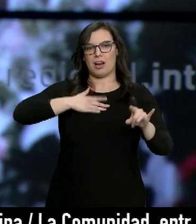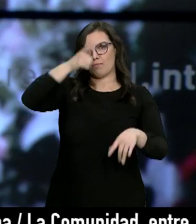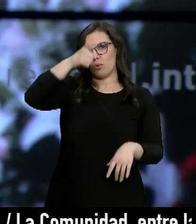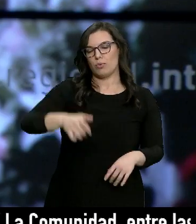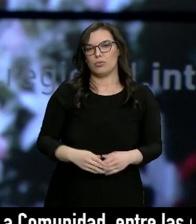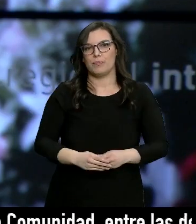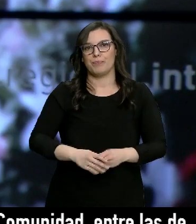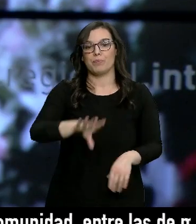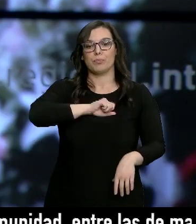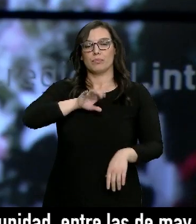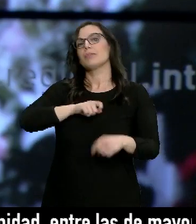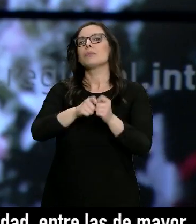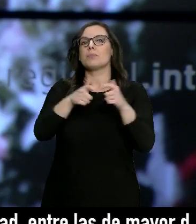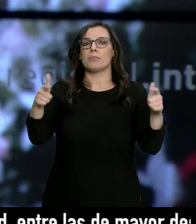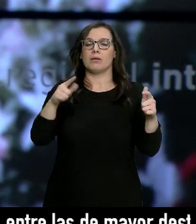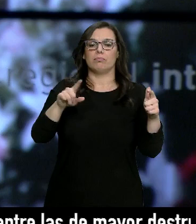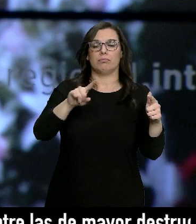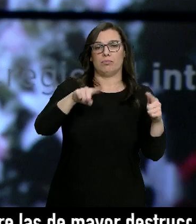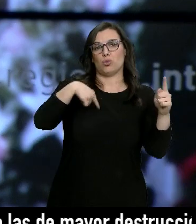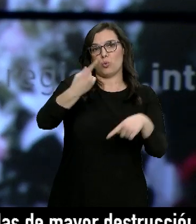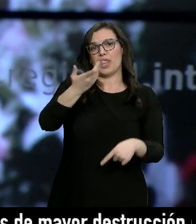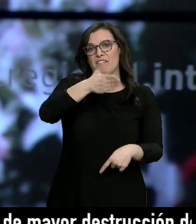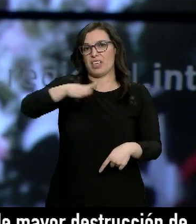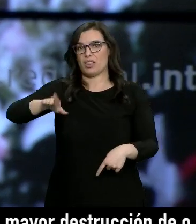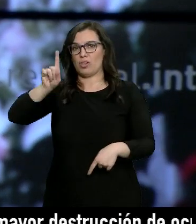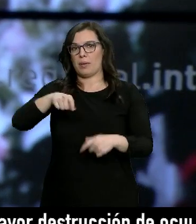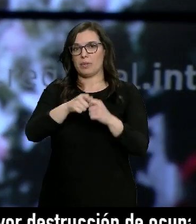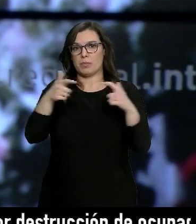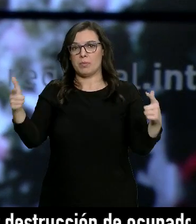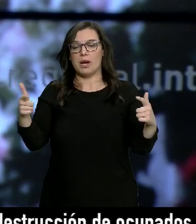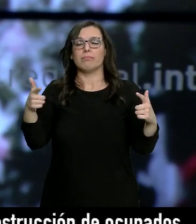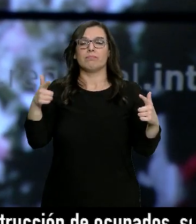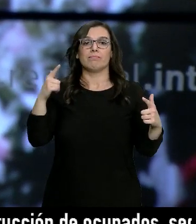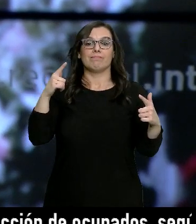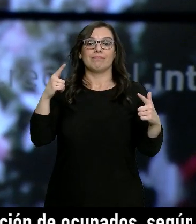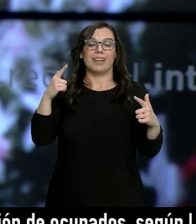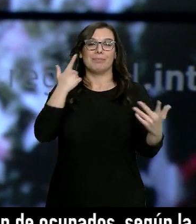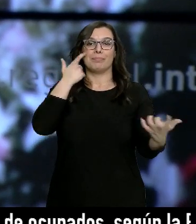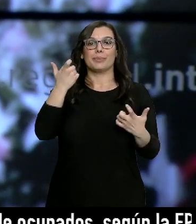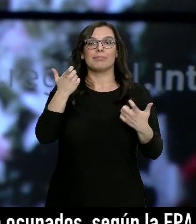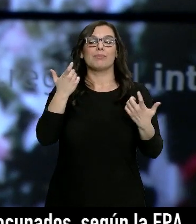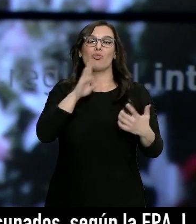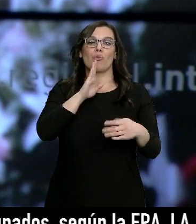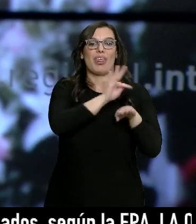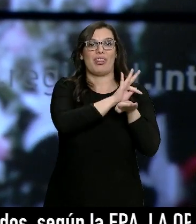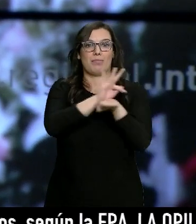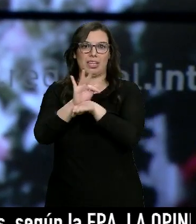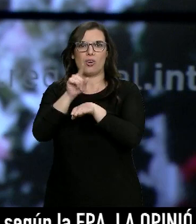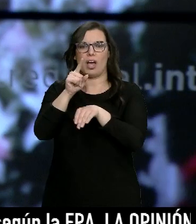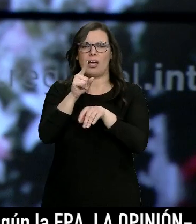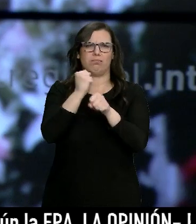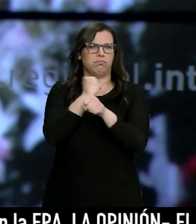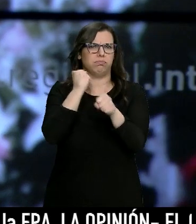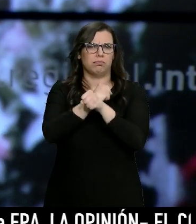de contagios se traduce ya en fallecimientos que siguen aumentando y esto tiene su réplica en los cementerios, donde la actividad va